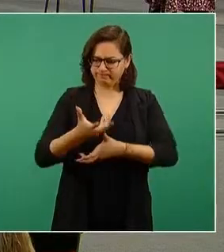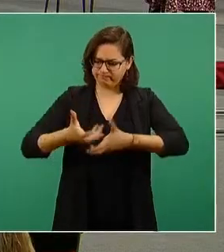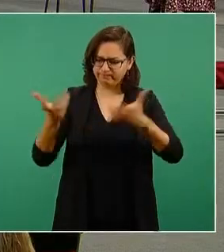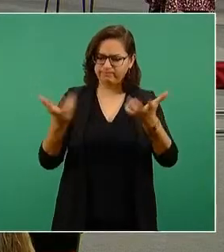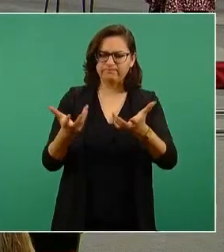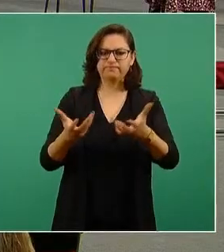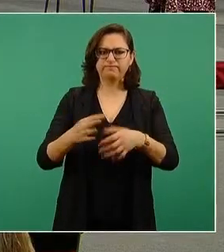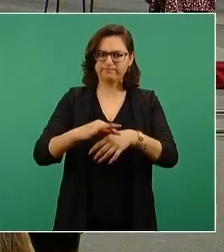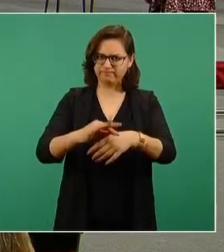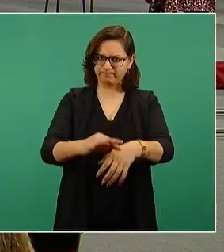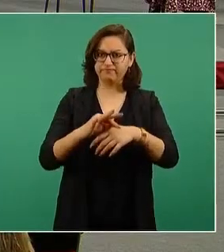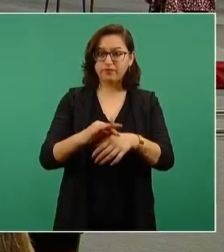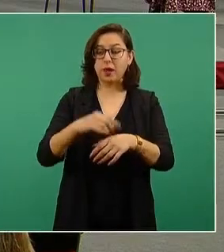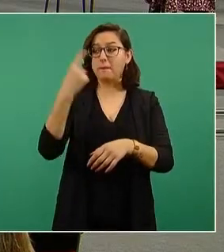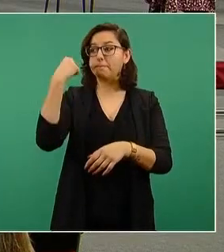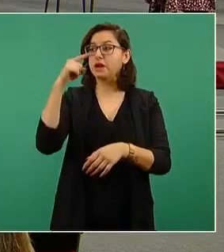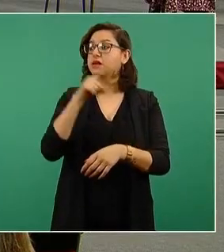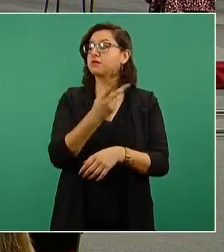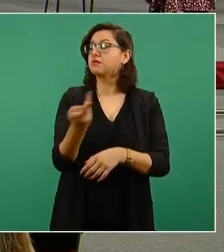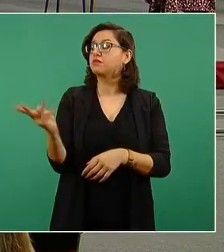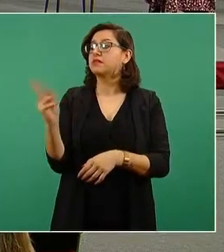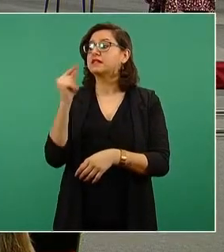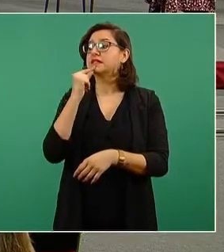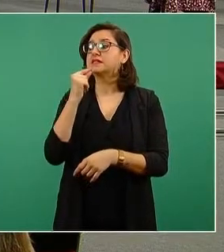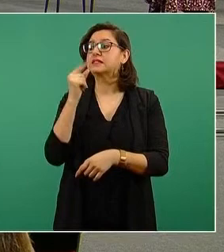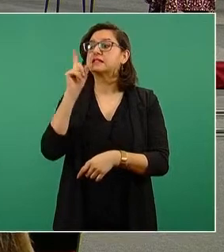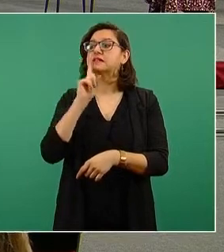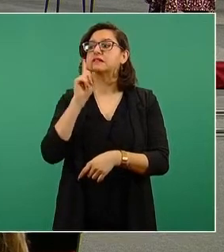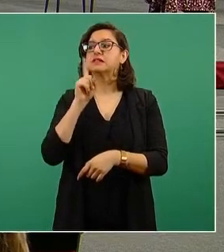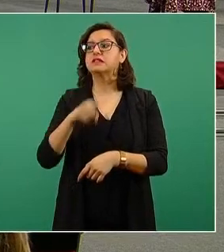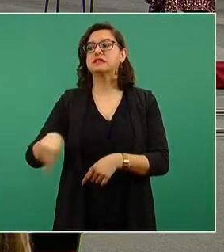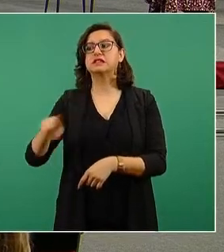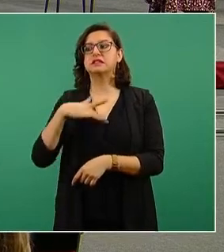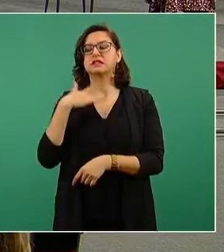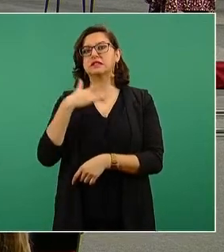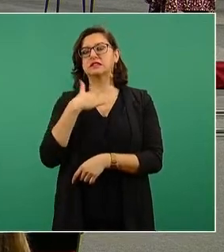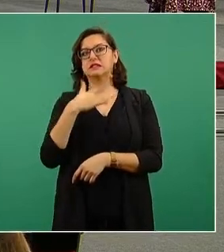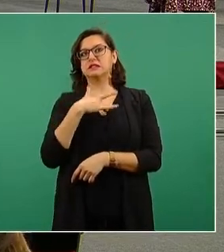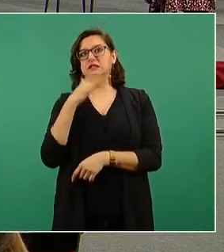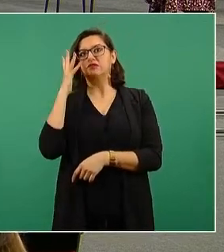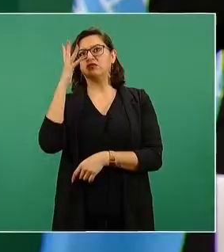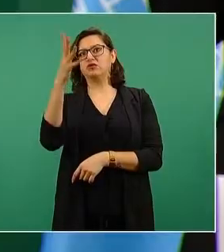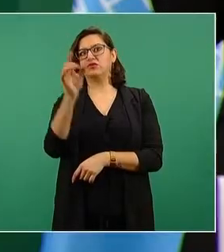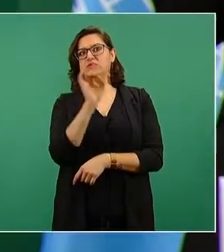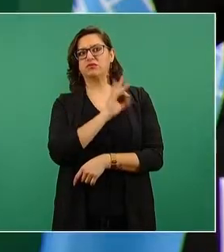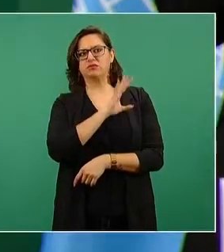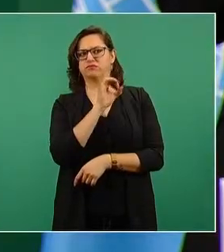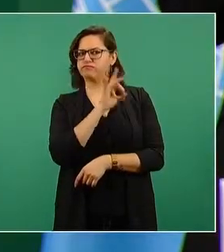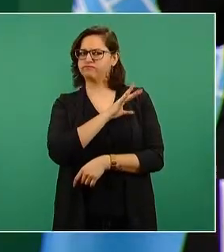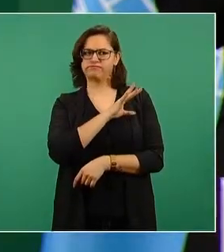de millones de niñas que hoy ven al futuro con incertidumbre o con miedo.